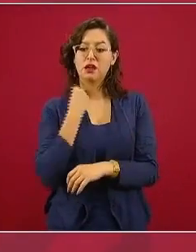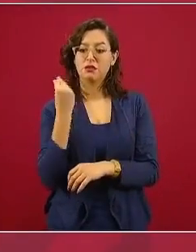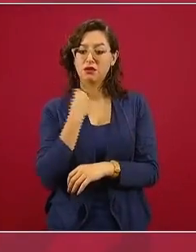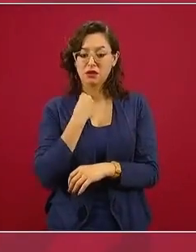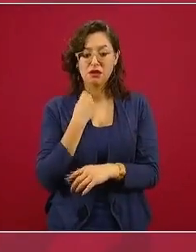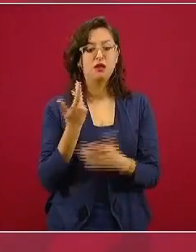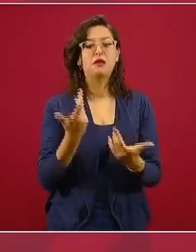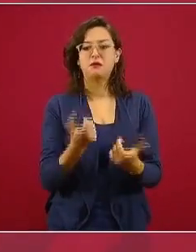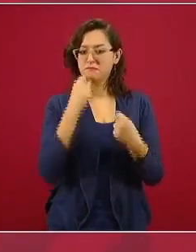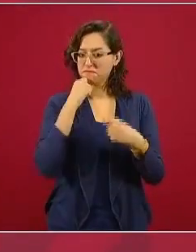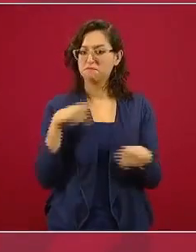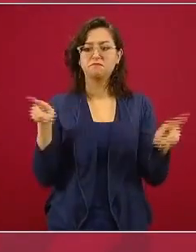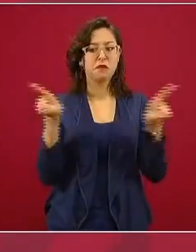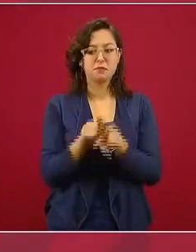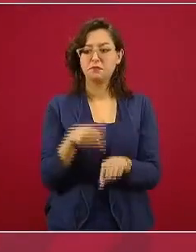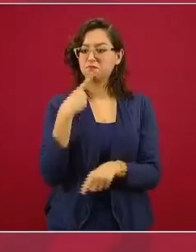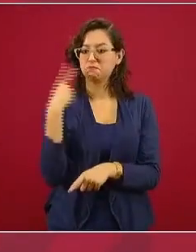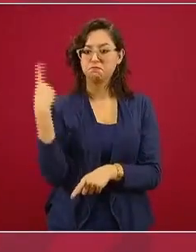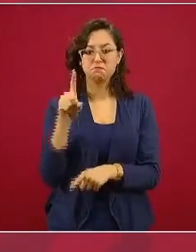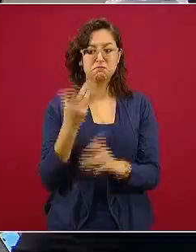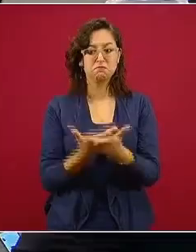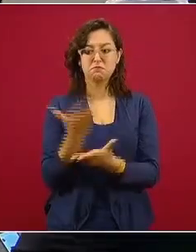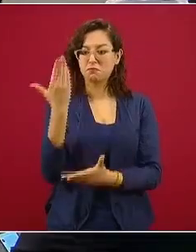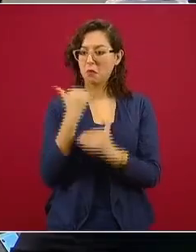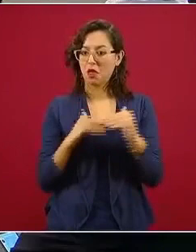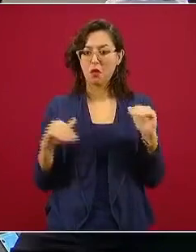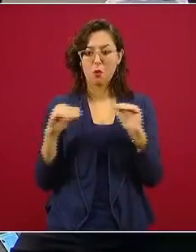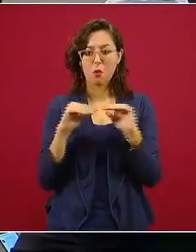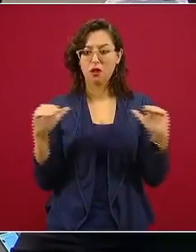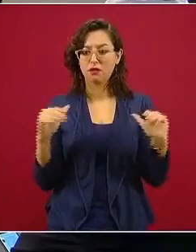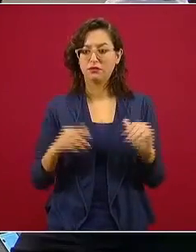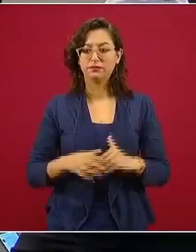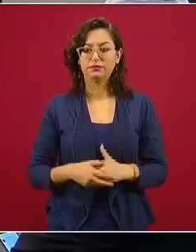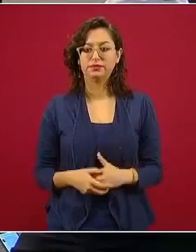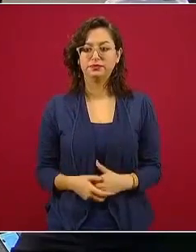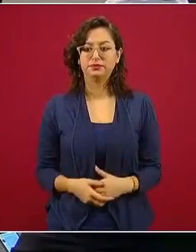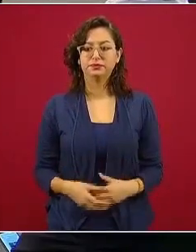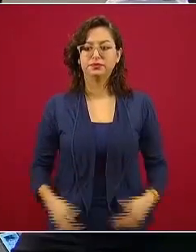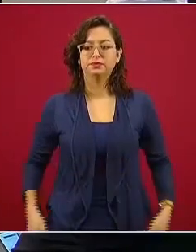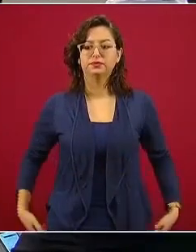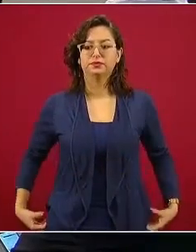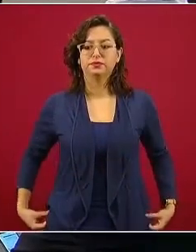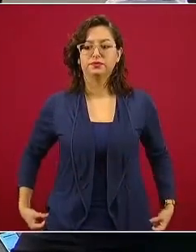y también van a ser denunciados. Perfecto. Gracias.